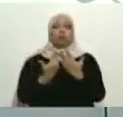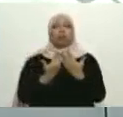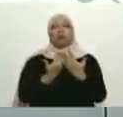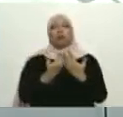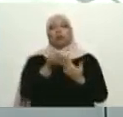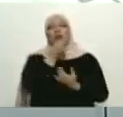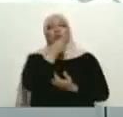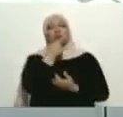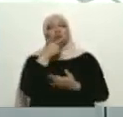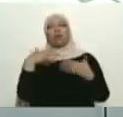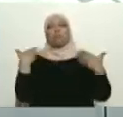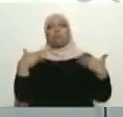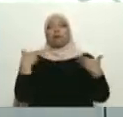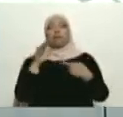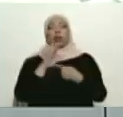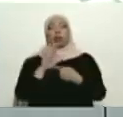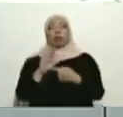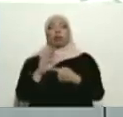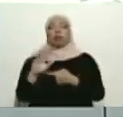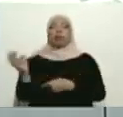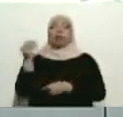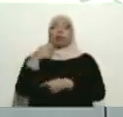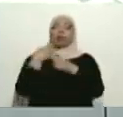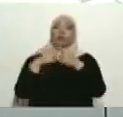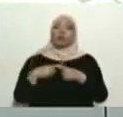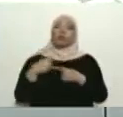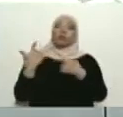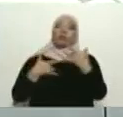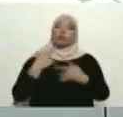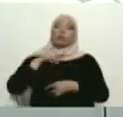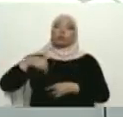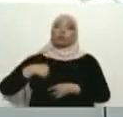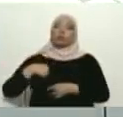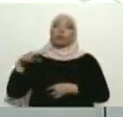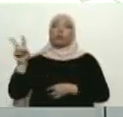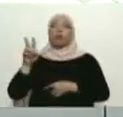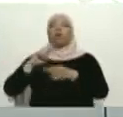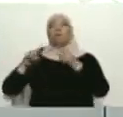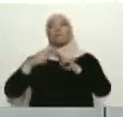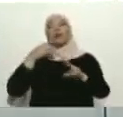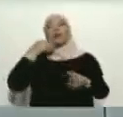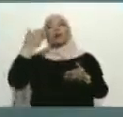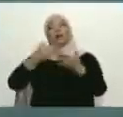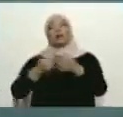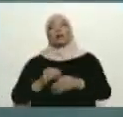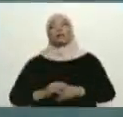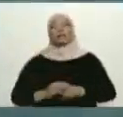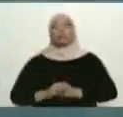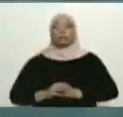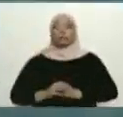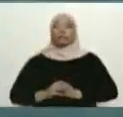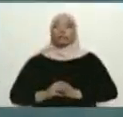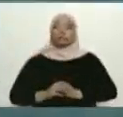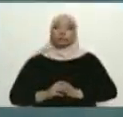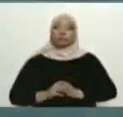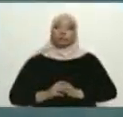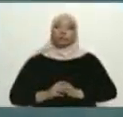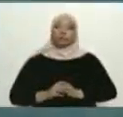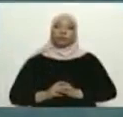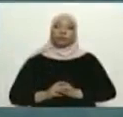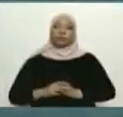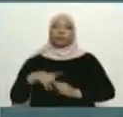más megadiversos más multiestinos y sobre todo un país de paz Muchas gracias gracias Ale Bueno yo quisiera también